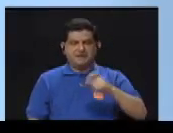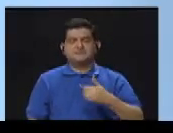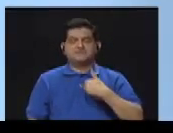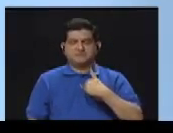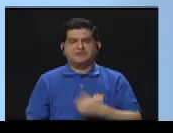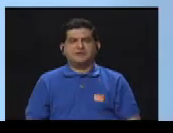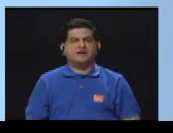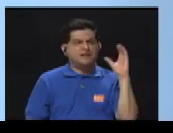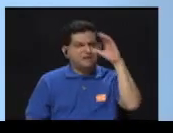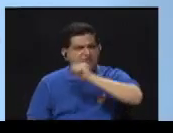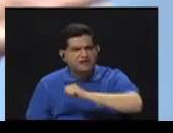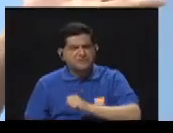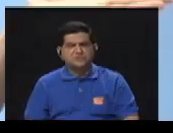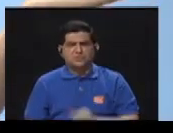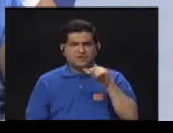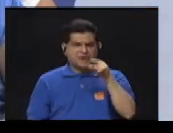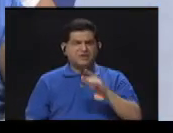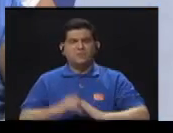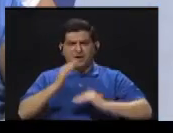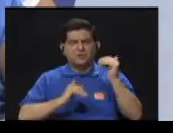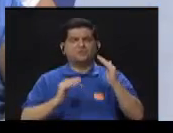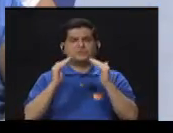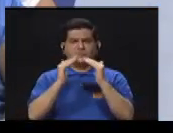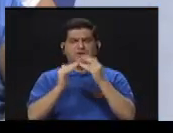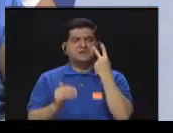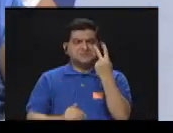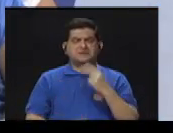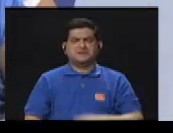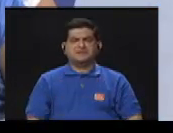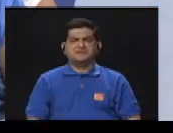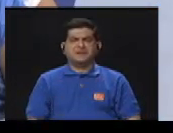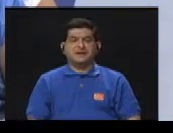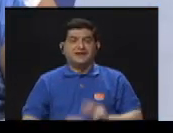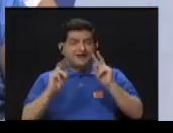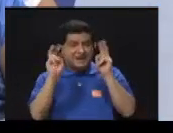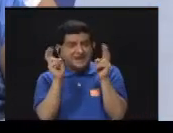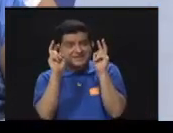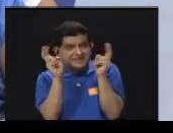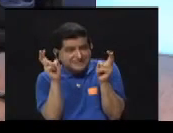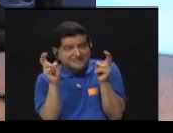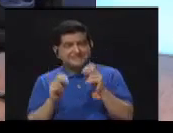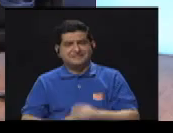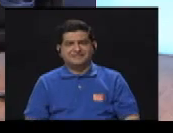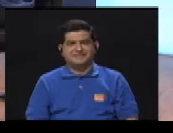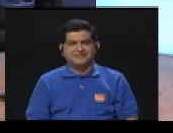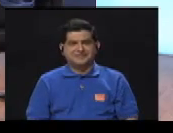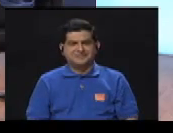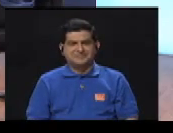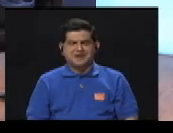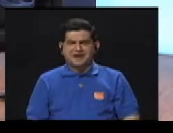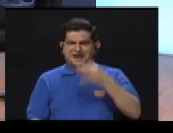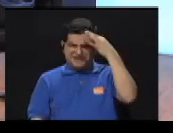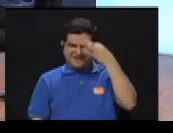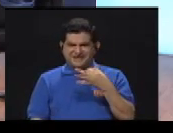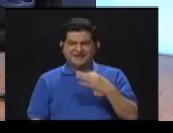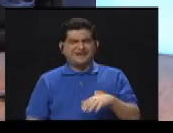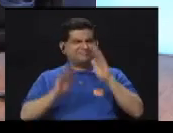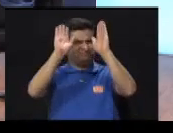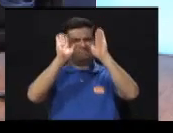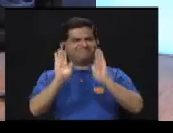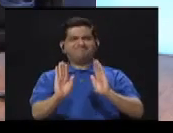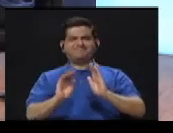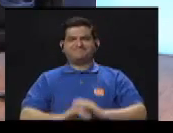Y bueno, ya ahí nos damos cuenta, bueno, Félix también está construyendo su casa, ahí se lo ve. Entonces es un tema que nos pareció que era